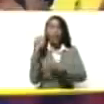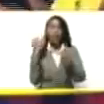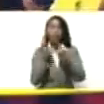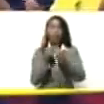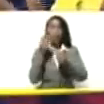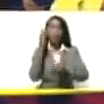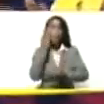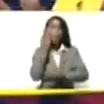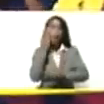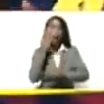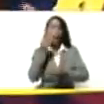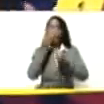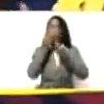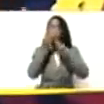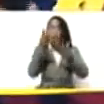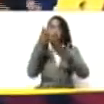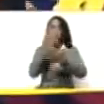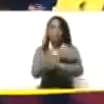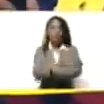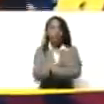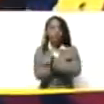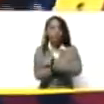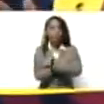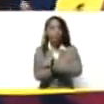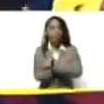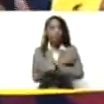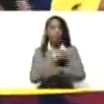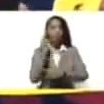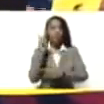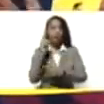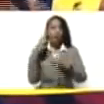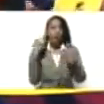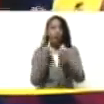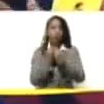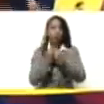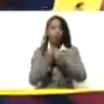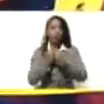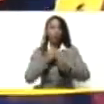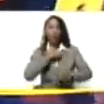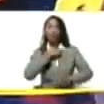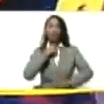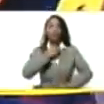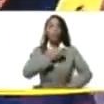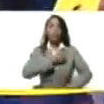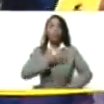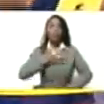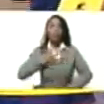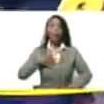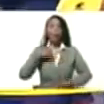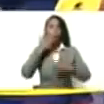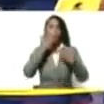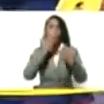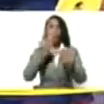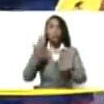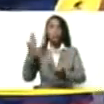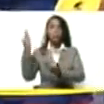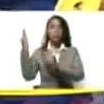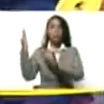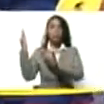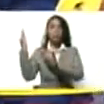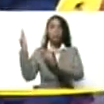así se hizo otra vez en esta oportunidad convocar al pueblo de venezuela para que con su voto